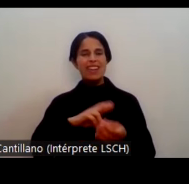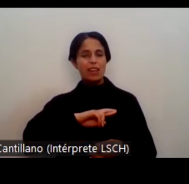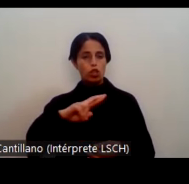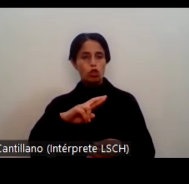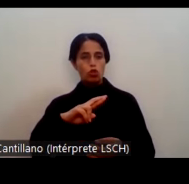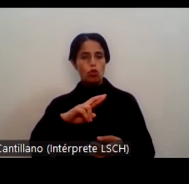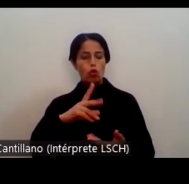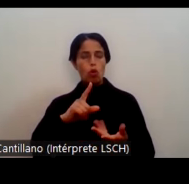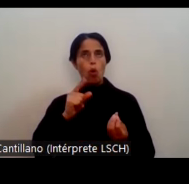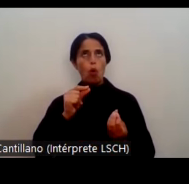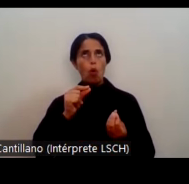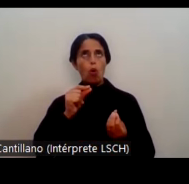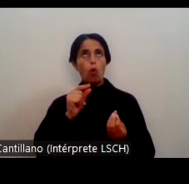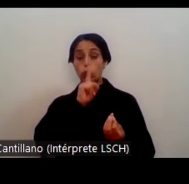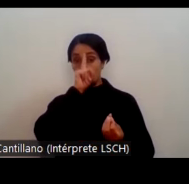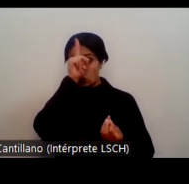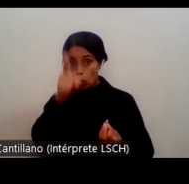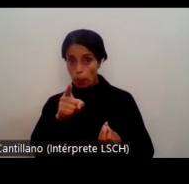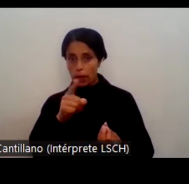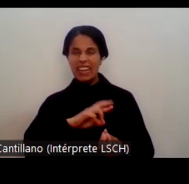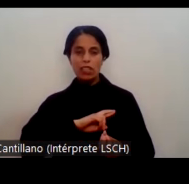en el cual el alucinógeno